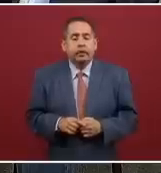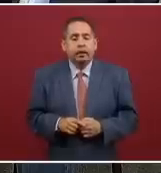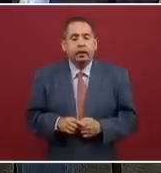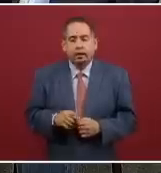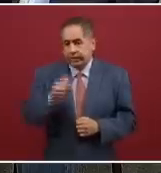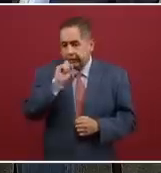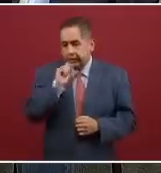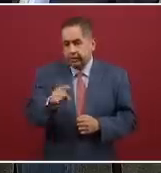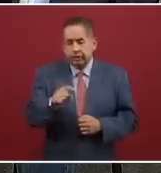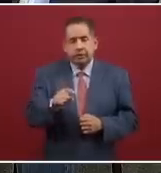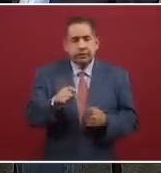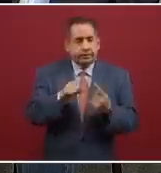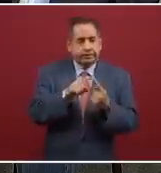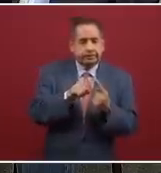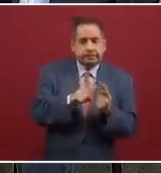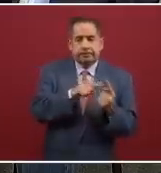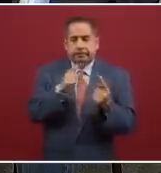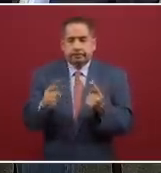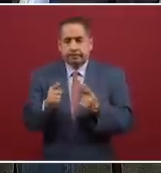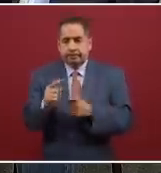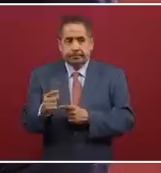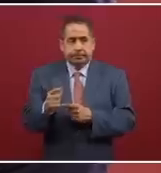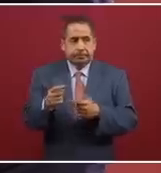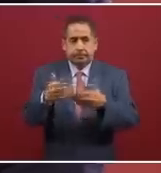tiene cinco responsables